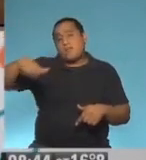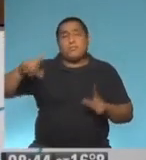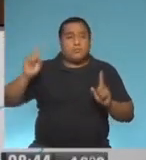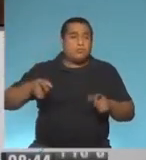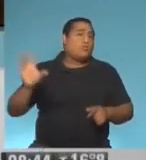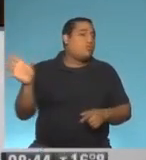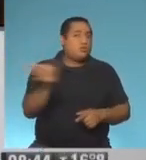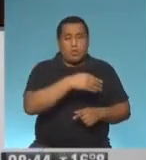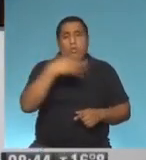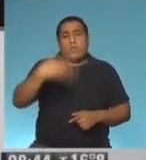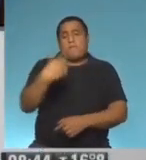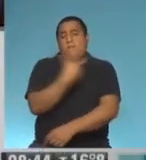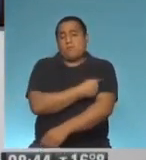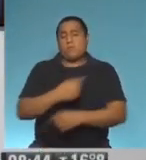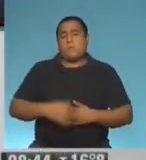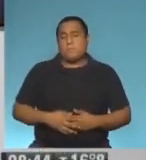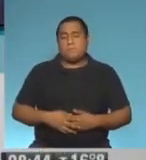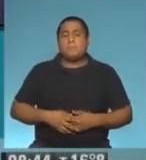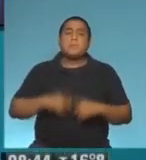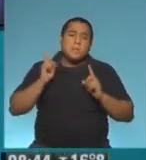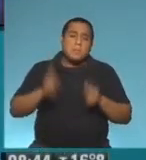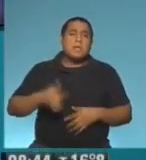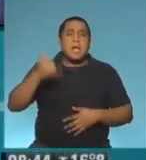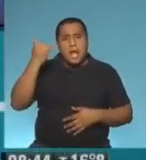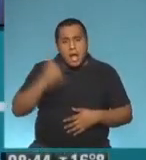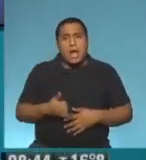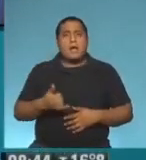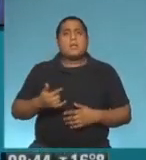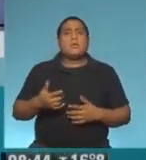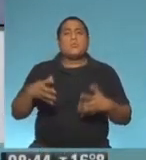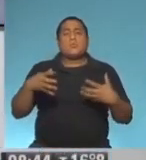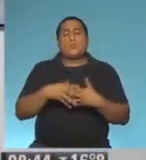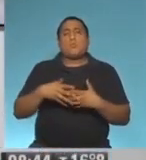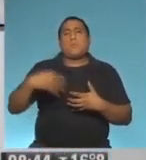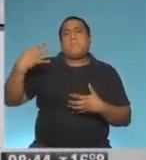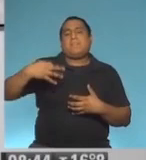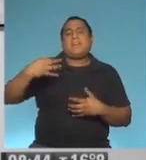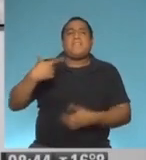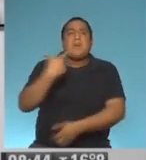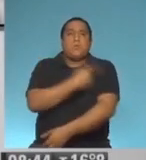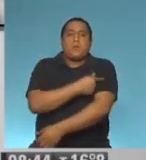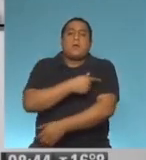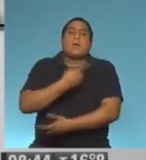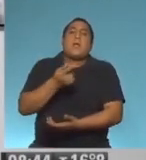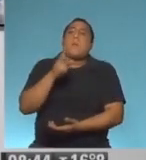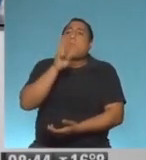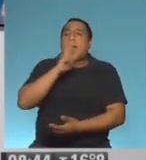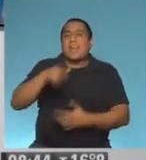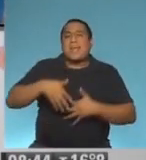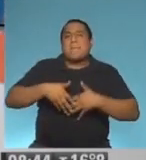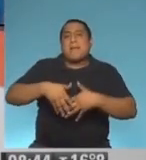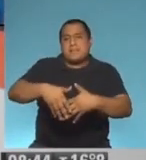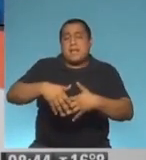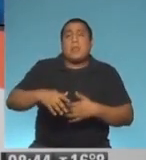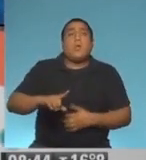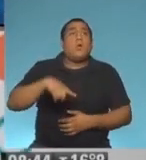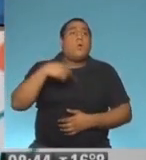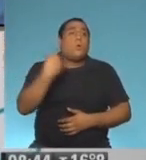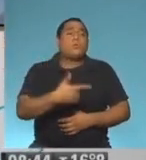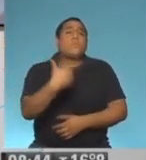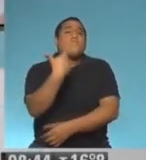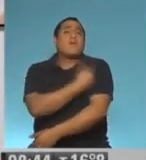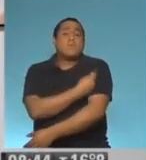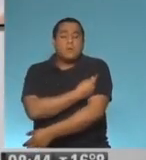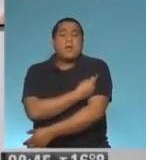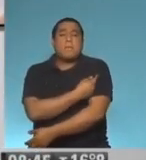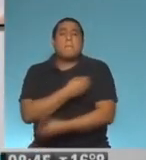tienen que vacunarse después tenemos grupos especiales como algunas vacunas que son para la mujer que está embarazada y hay vacunas